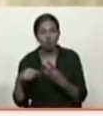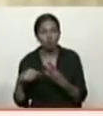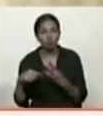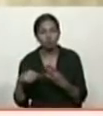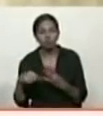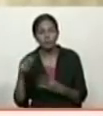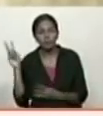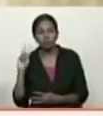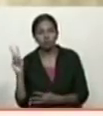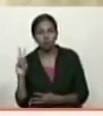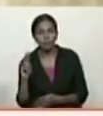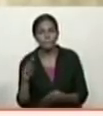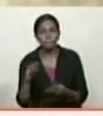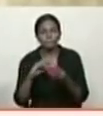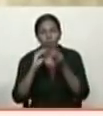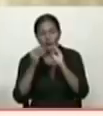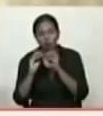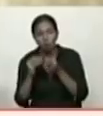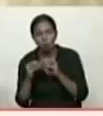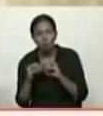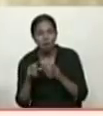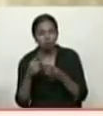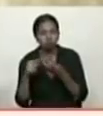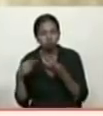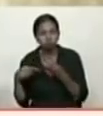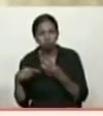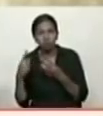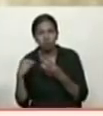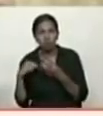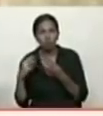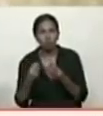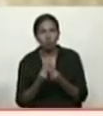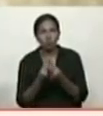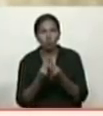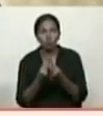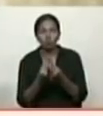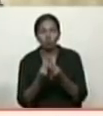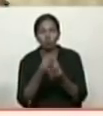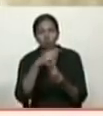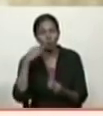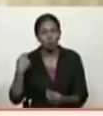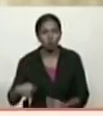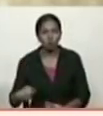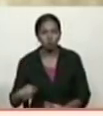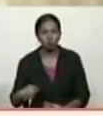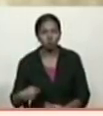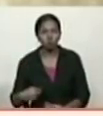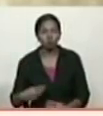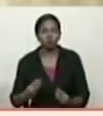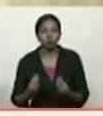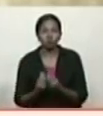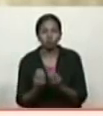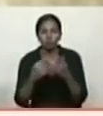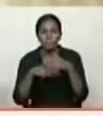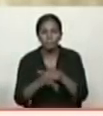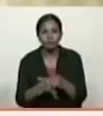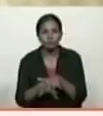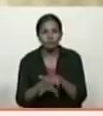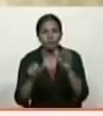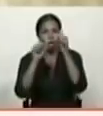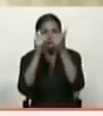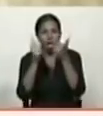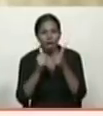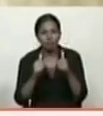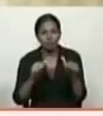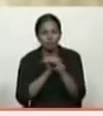el mantenimiento de los equipos que tenemos con Rusia y de cooperación técnica militar en ciencias y artes militares de